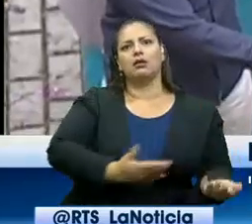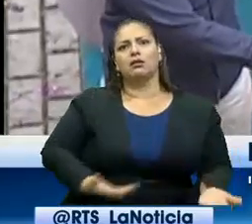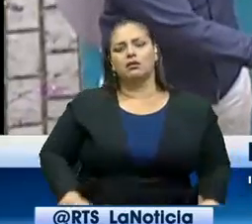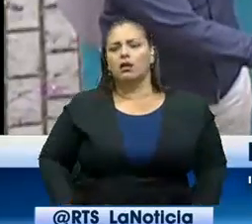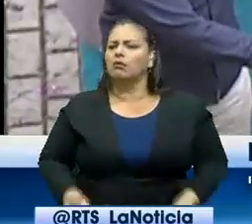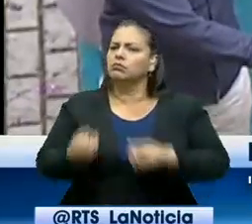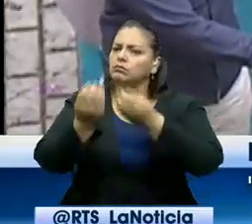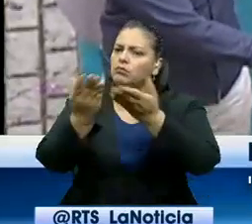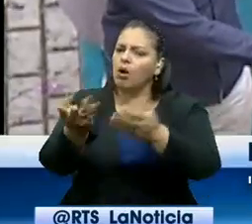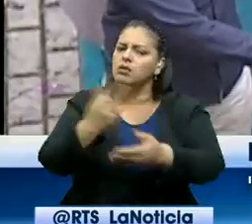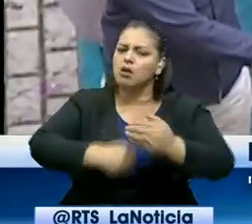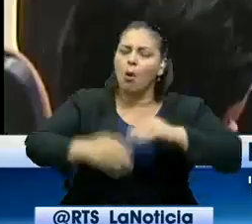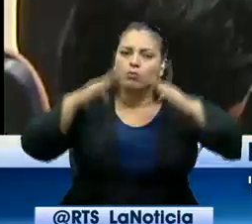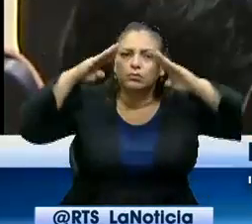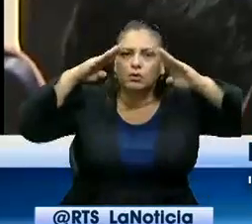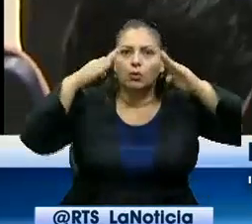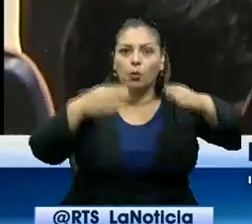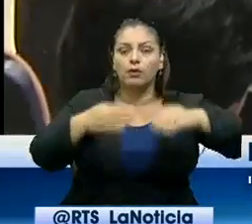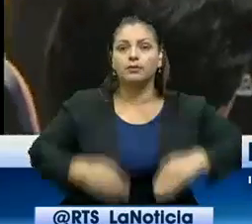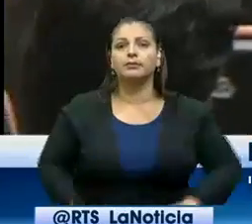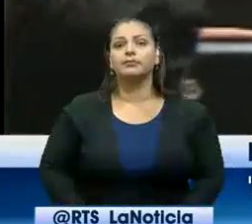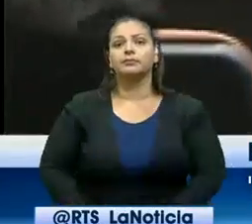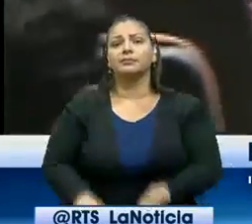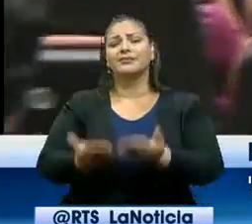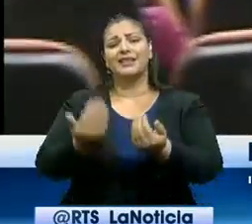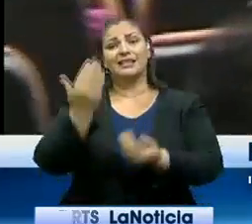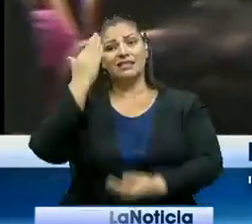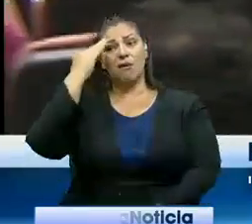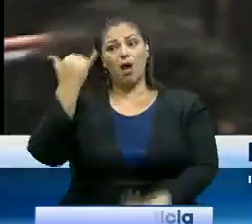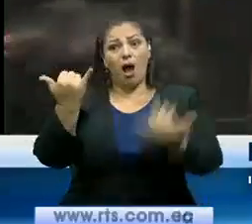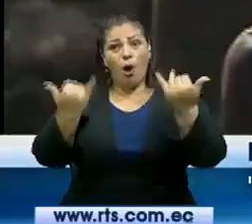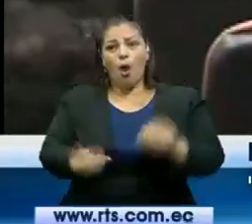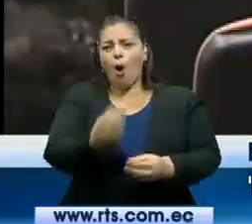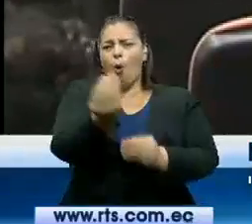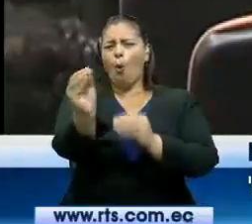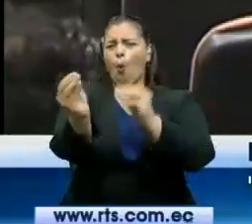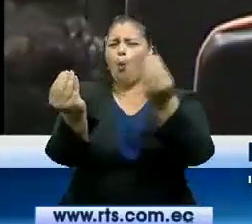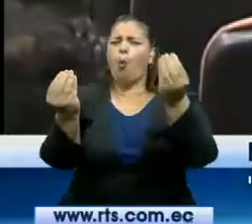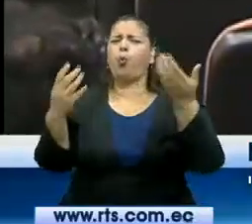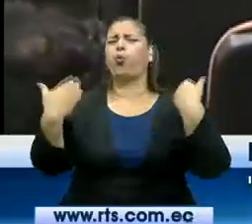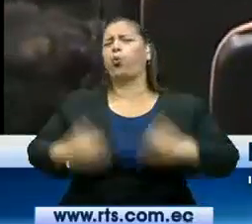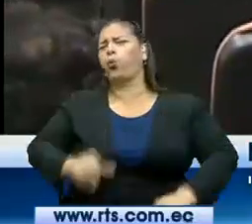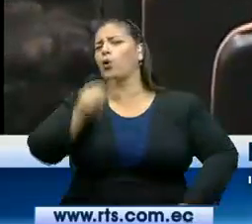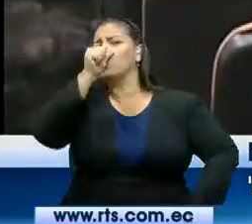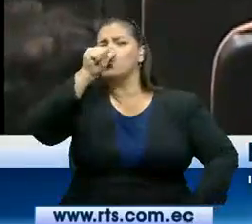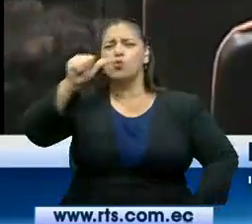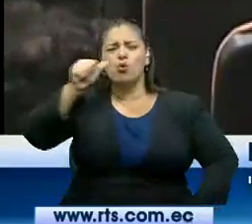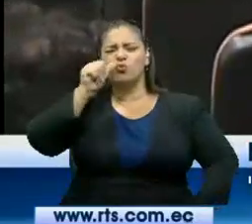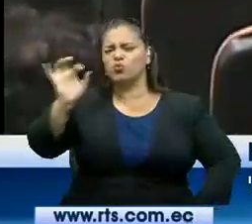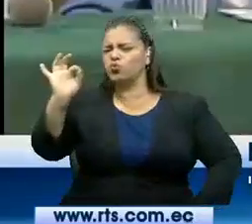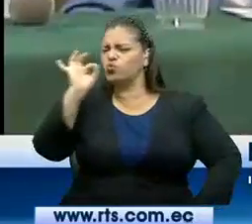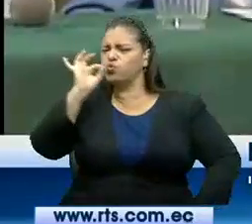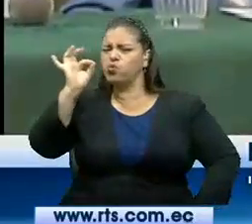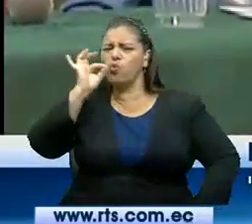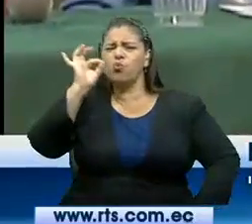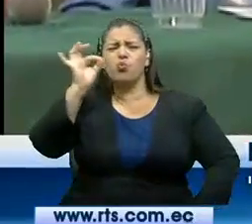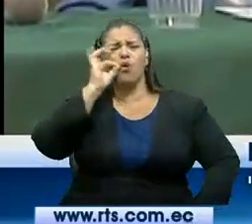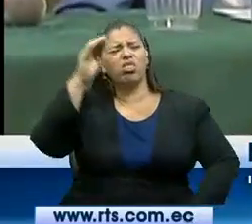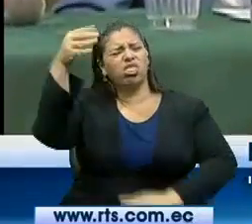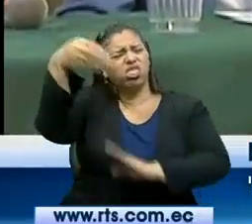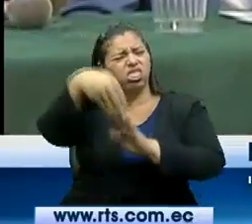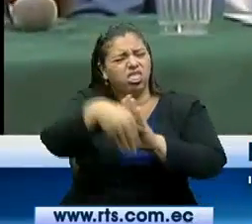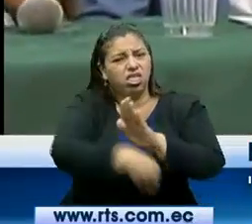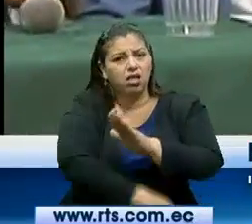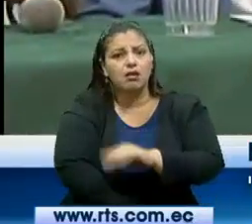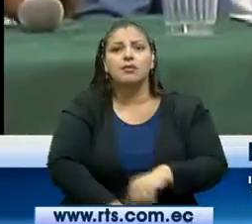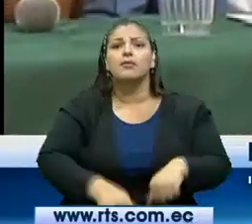en este tema que afecta principalmente a la juventud. Aseguró que existe ya un plan que se ejecuta en la provincia del Guayas y